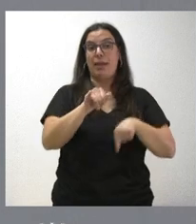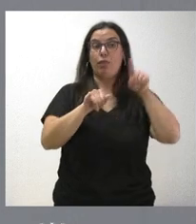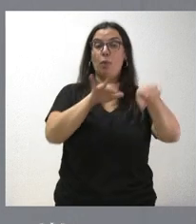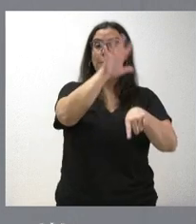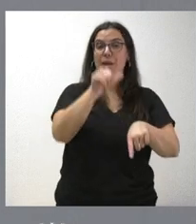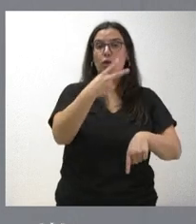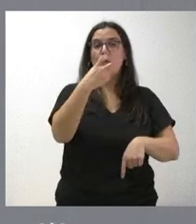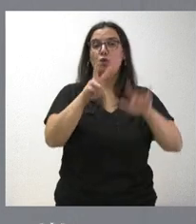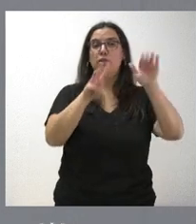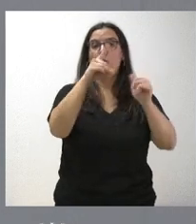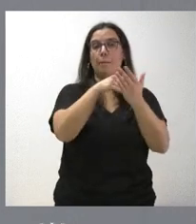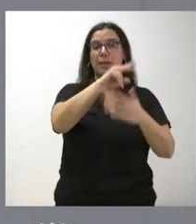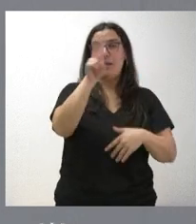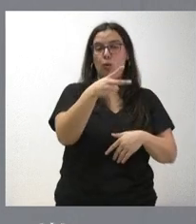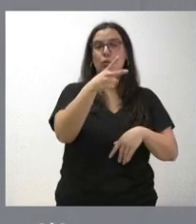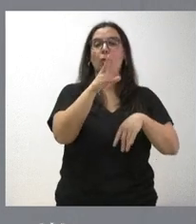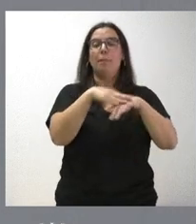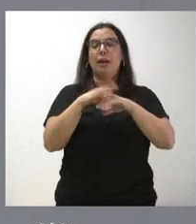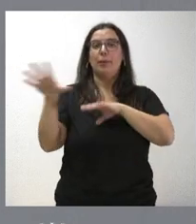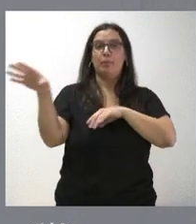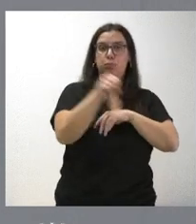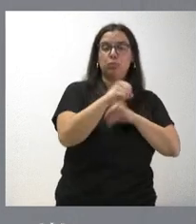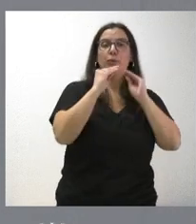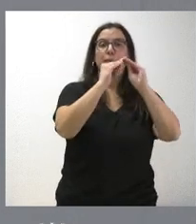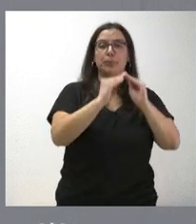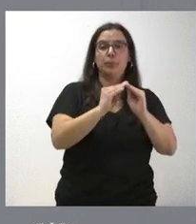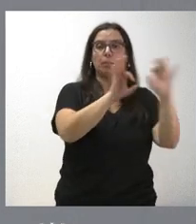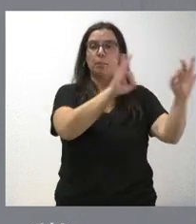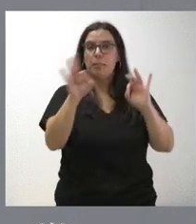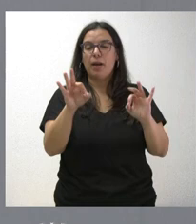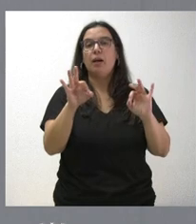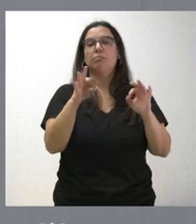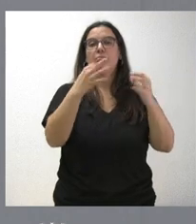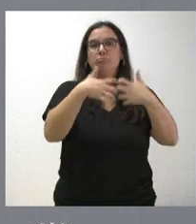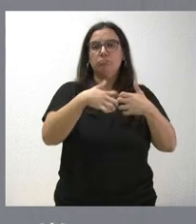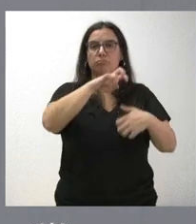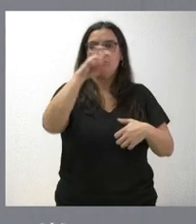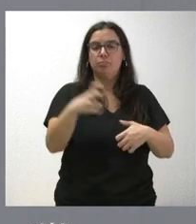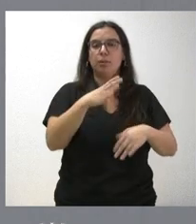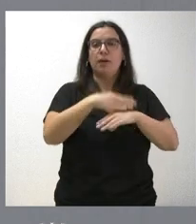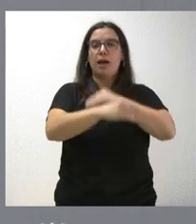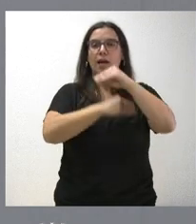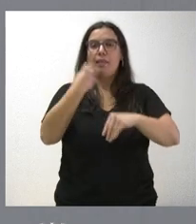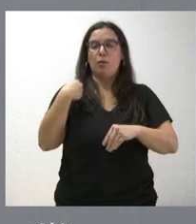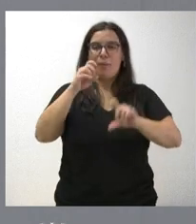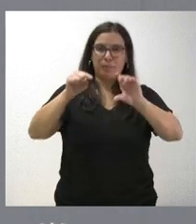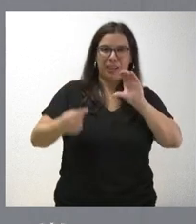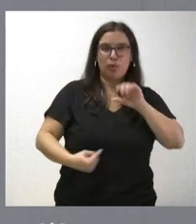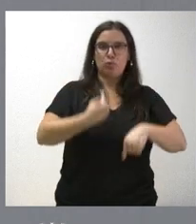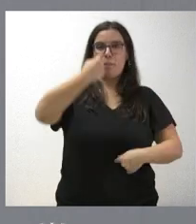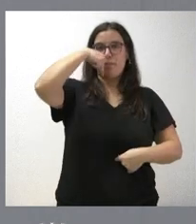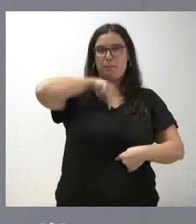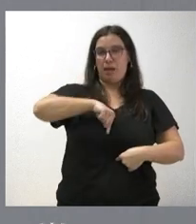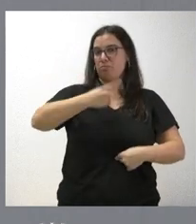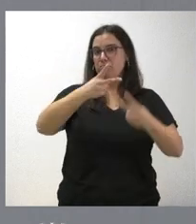281,000 para el suministro instalación y puesta en funcionamiento del equipamiento necesario para la realización de endoscopias y gestiva en el